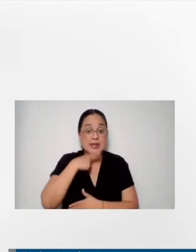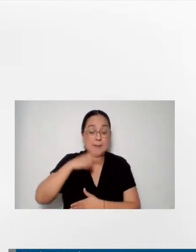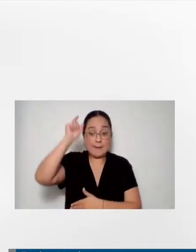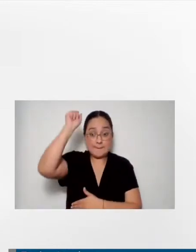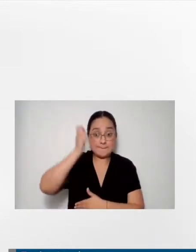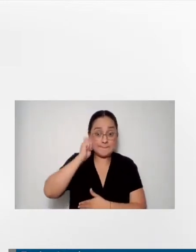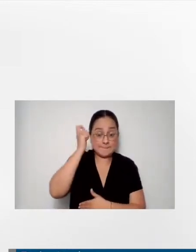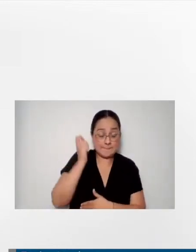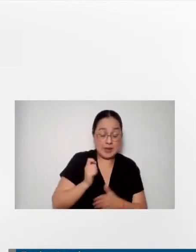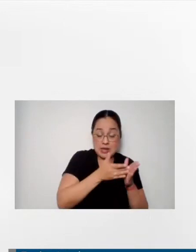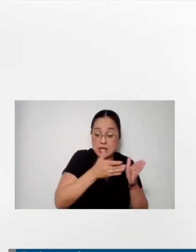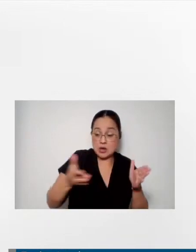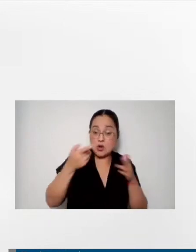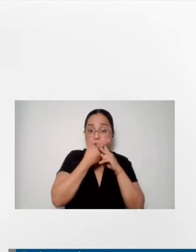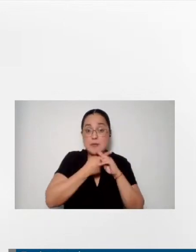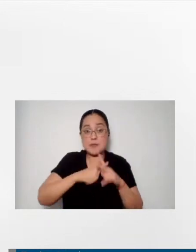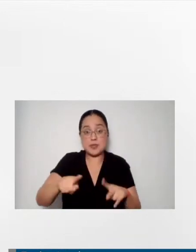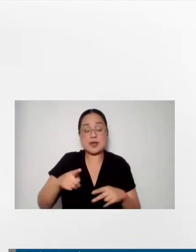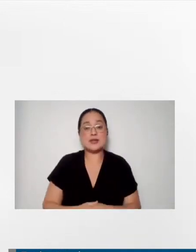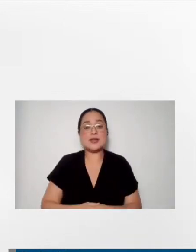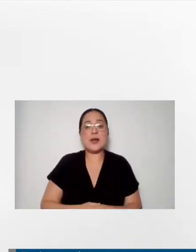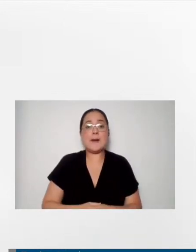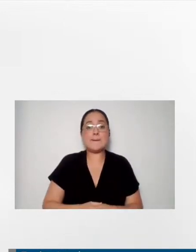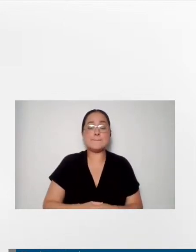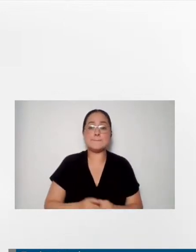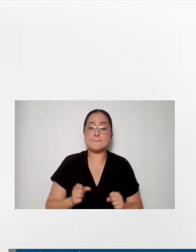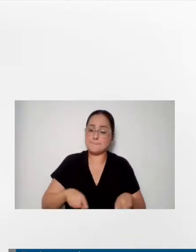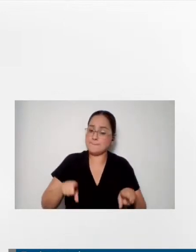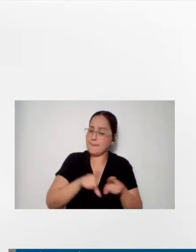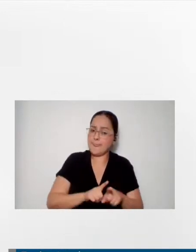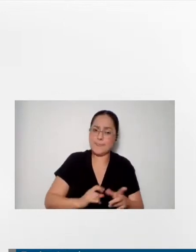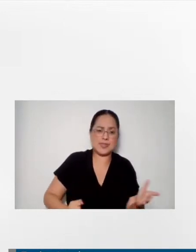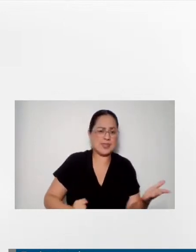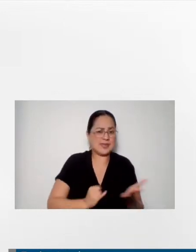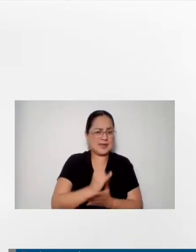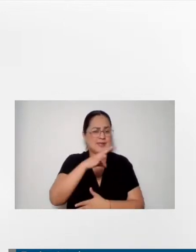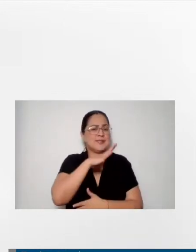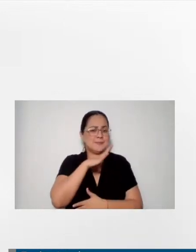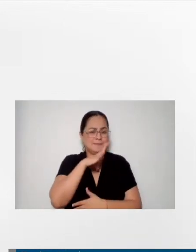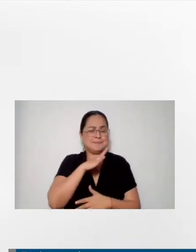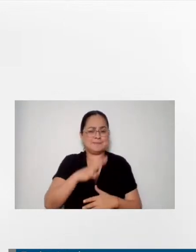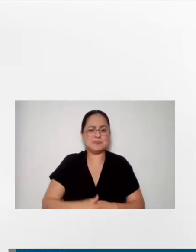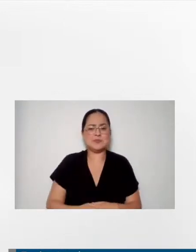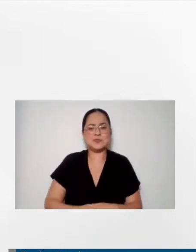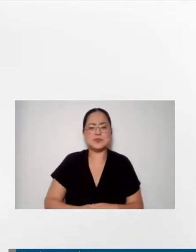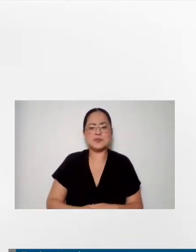pues, digamos, usa este mismo criterio acá, ¿no?